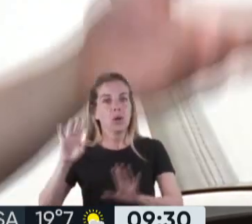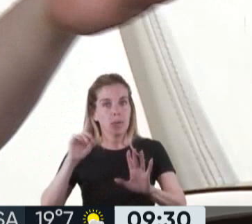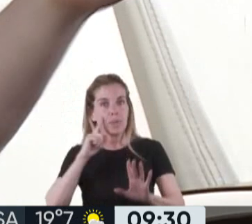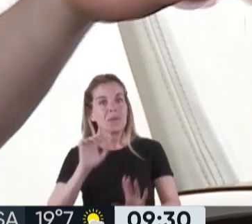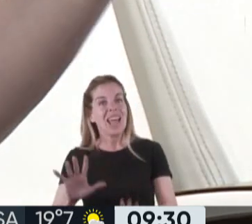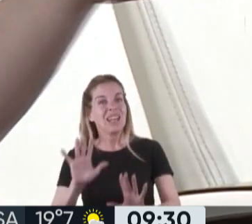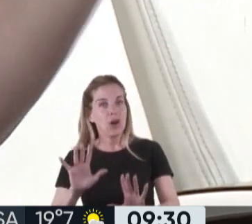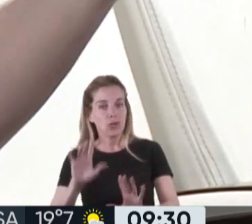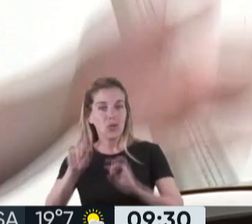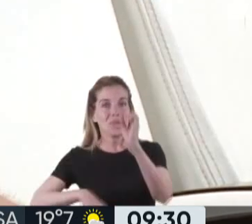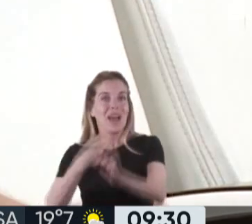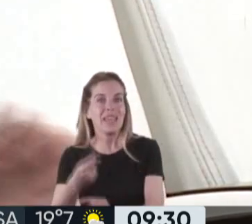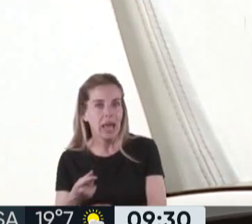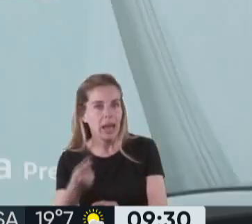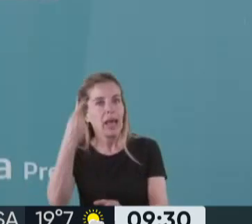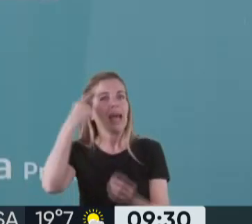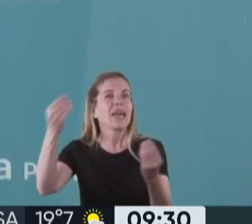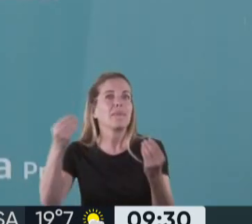de este grupo terrorista.